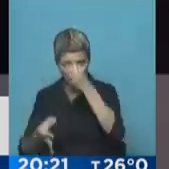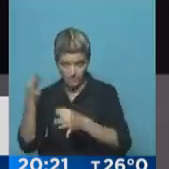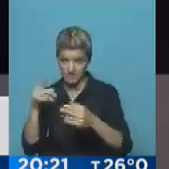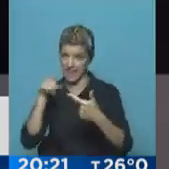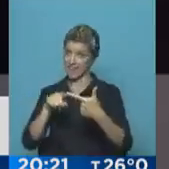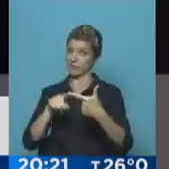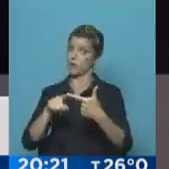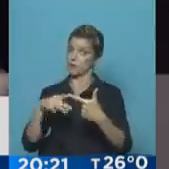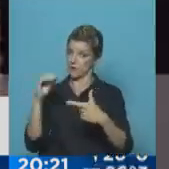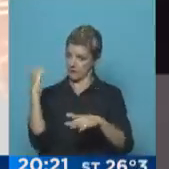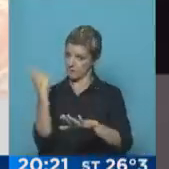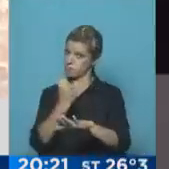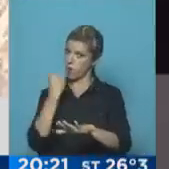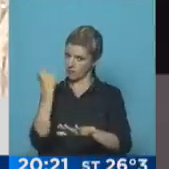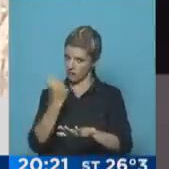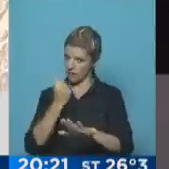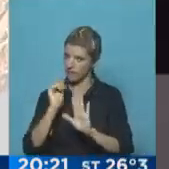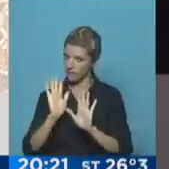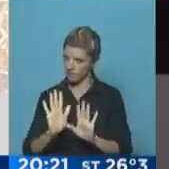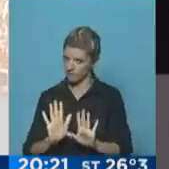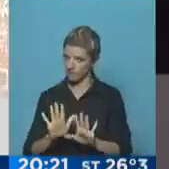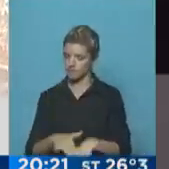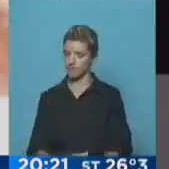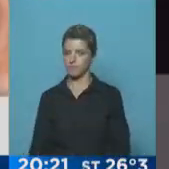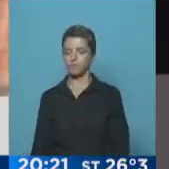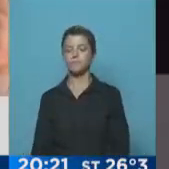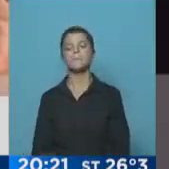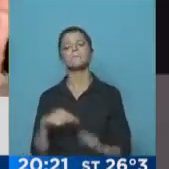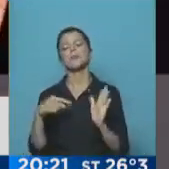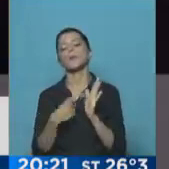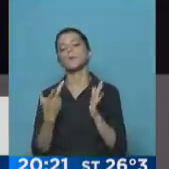banal, es una cuestión un poco más gruesa. Pero